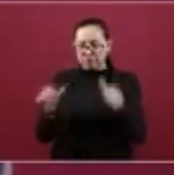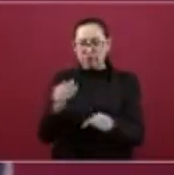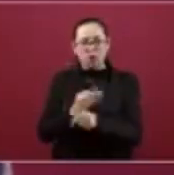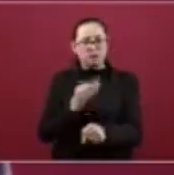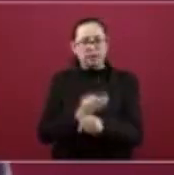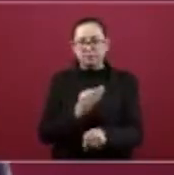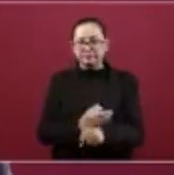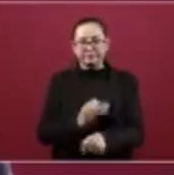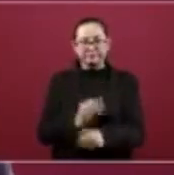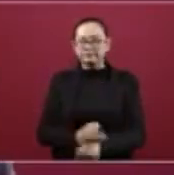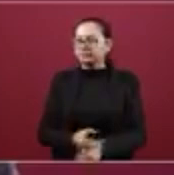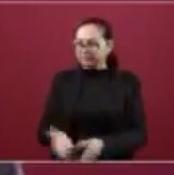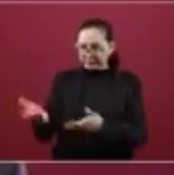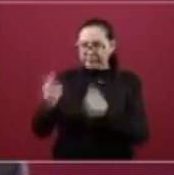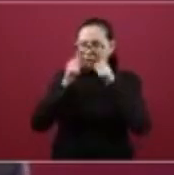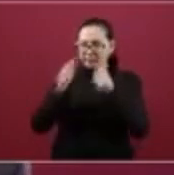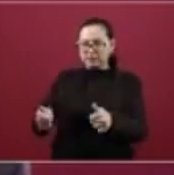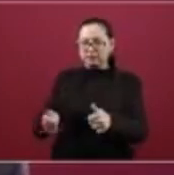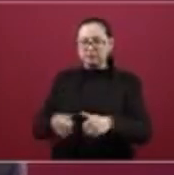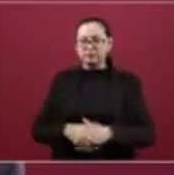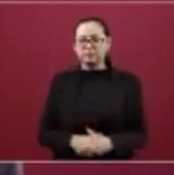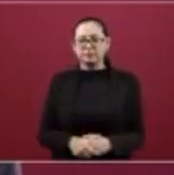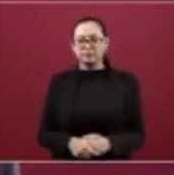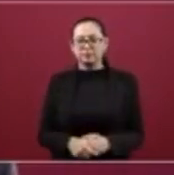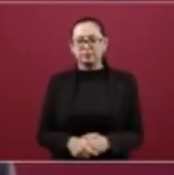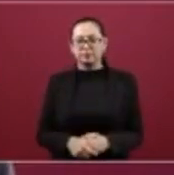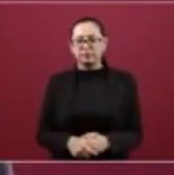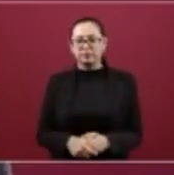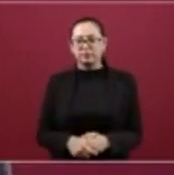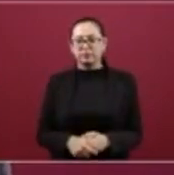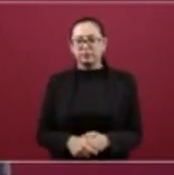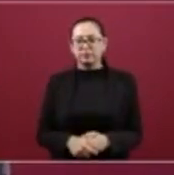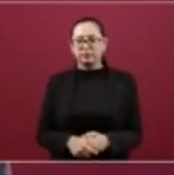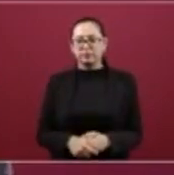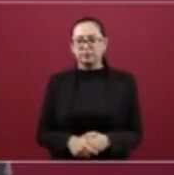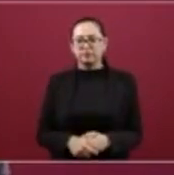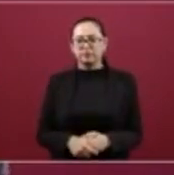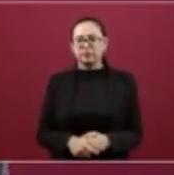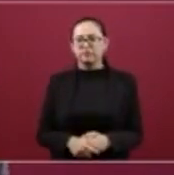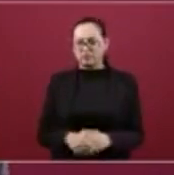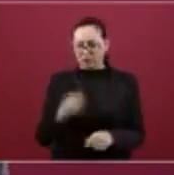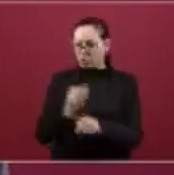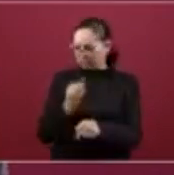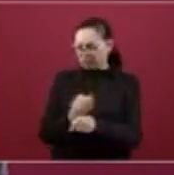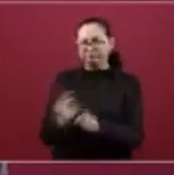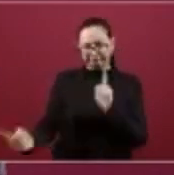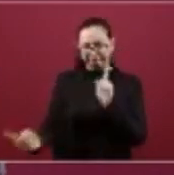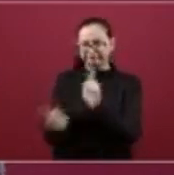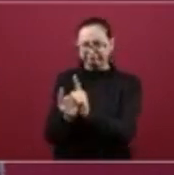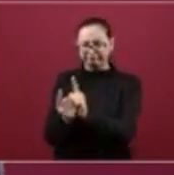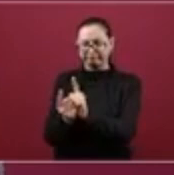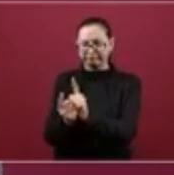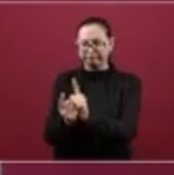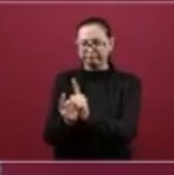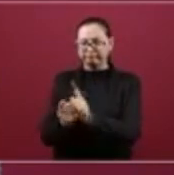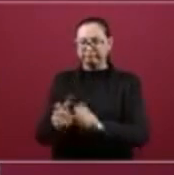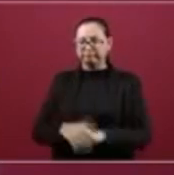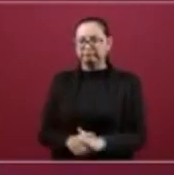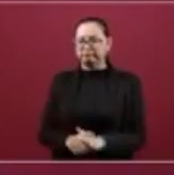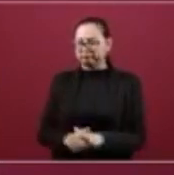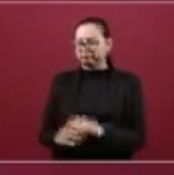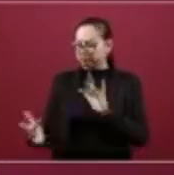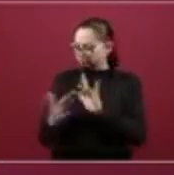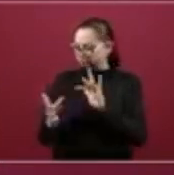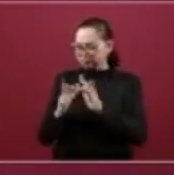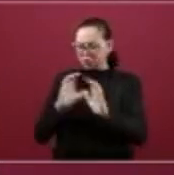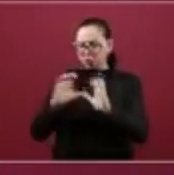mismo, okay. Van a verlo, van a establecer comunicación con